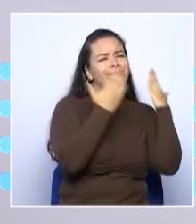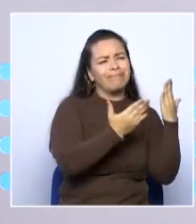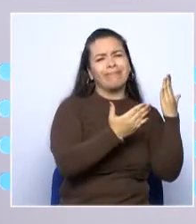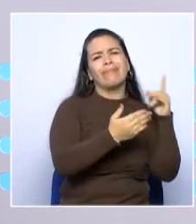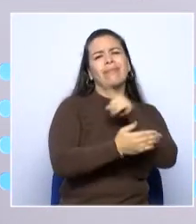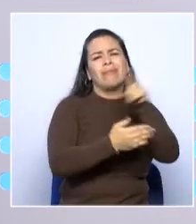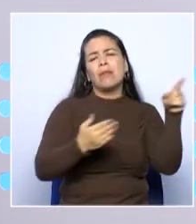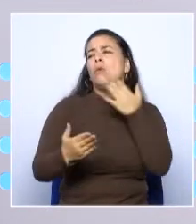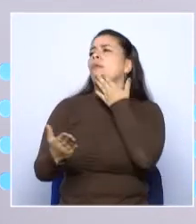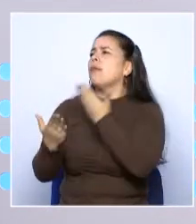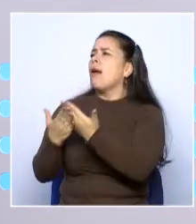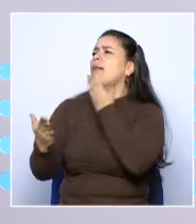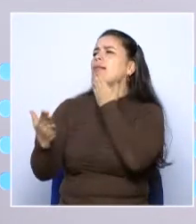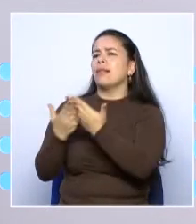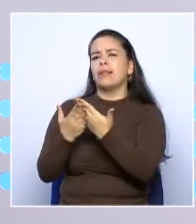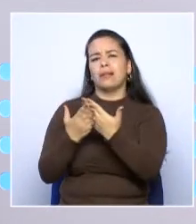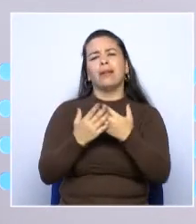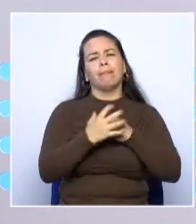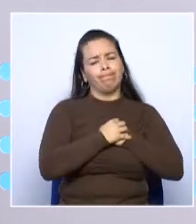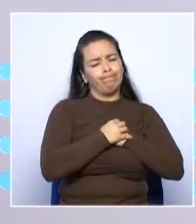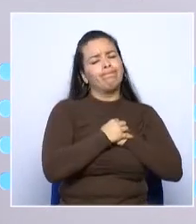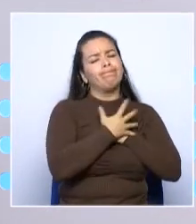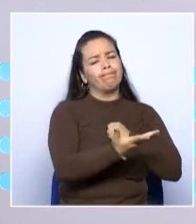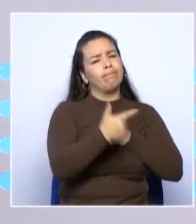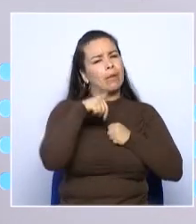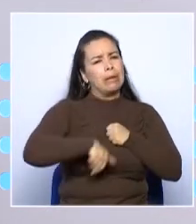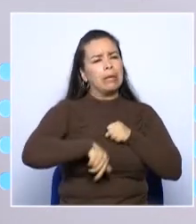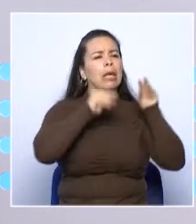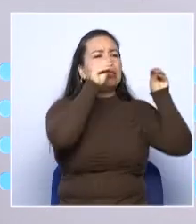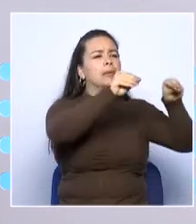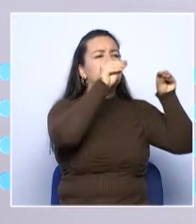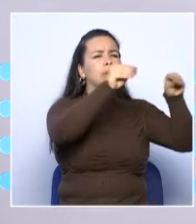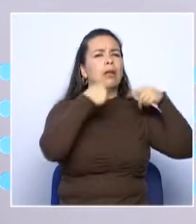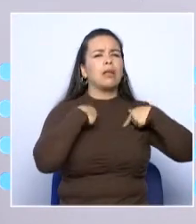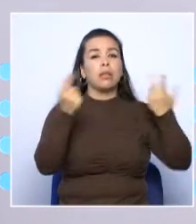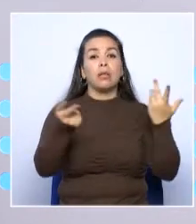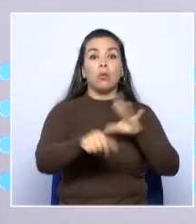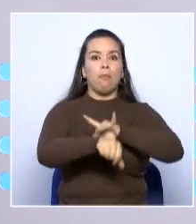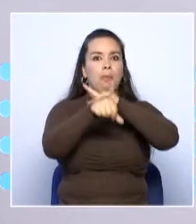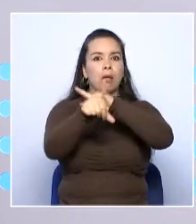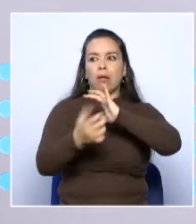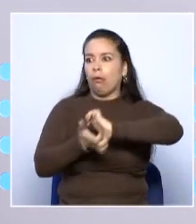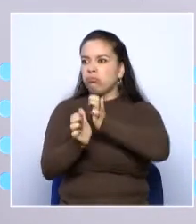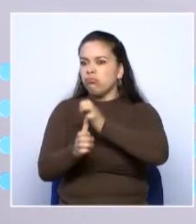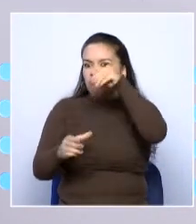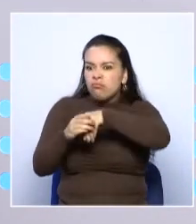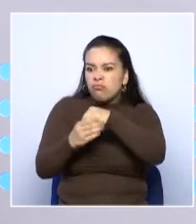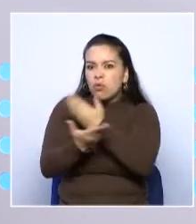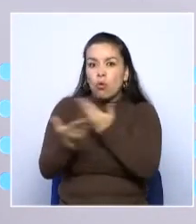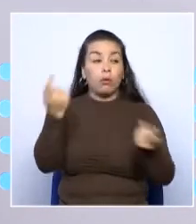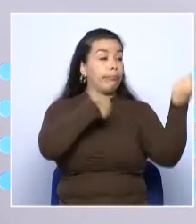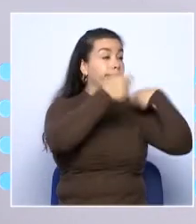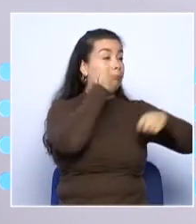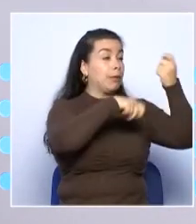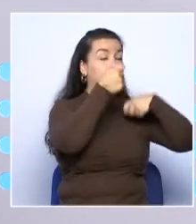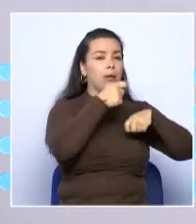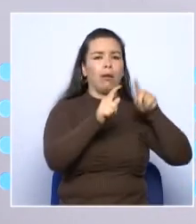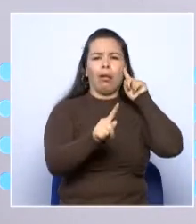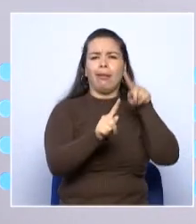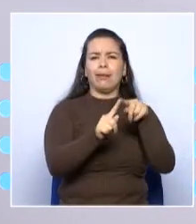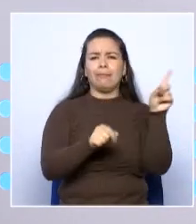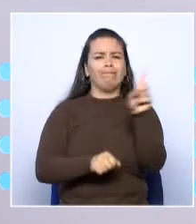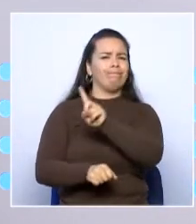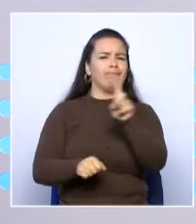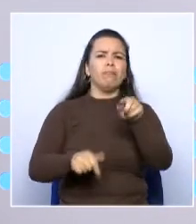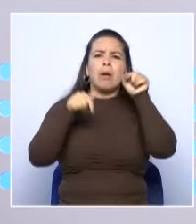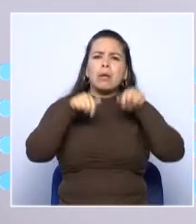están enviando. De corazón, este es un programa pedagógico, este no es un programa de medicina alternativa, ni de naturismo, ni de telemercadeo, ni nada. Le